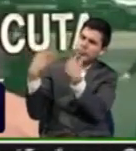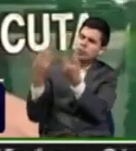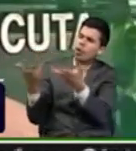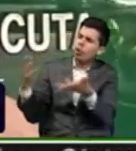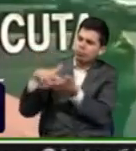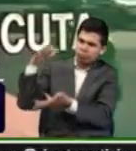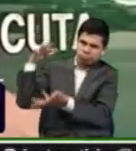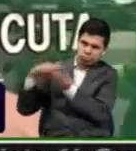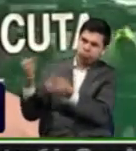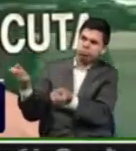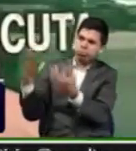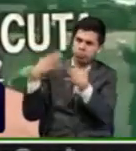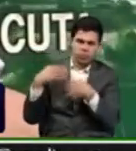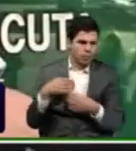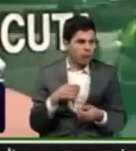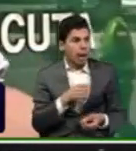ingenuos